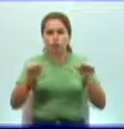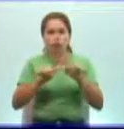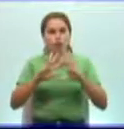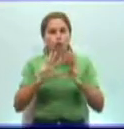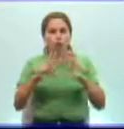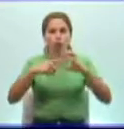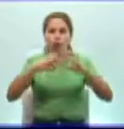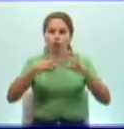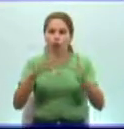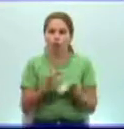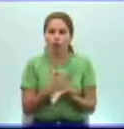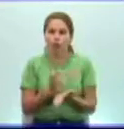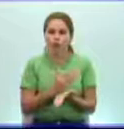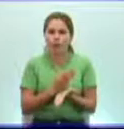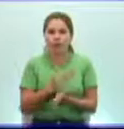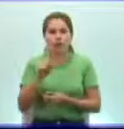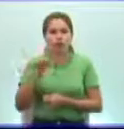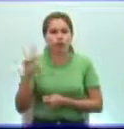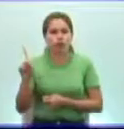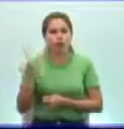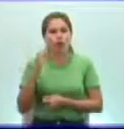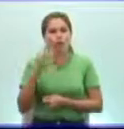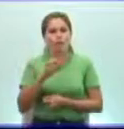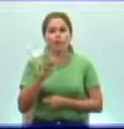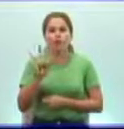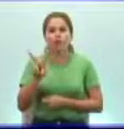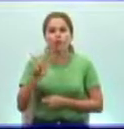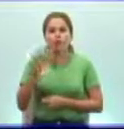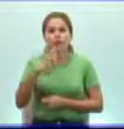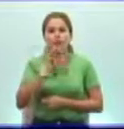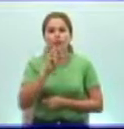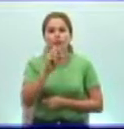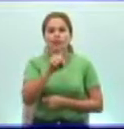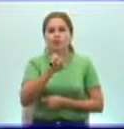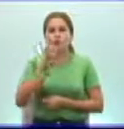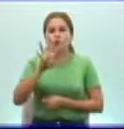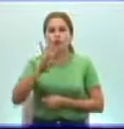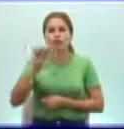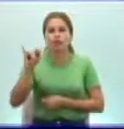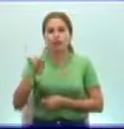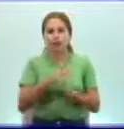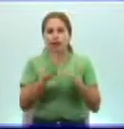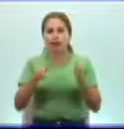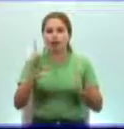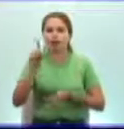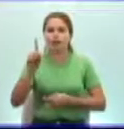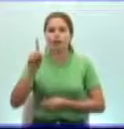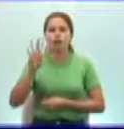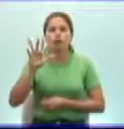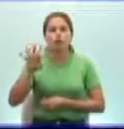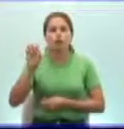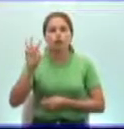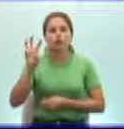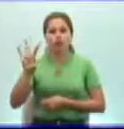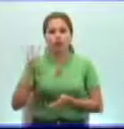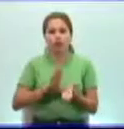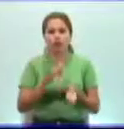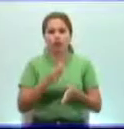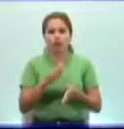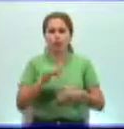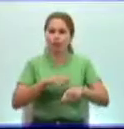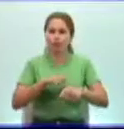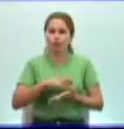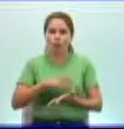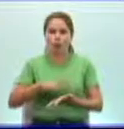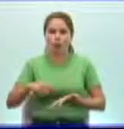encontrar en su libro de texto, un grado parte 2, en las páginas de las 146 a las 158 del libro de texto. Les doy un tiempo para que